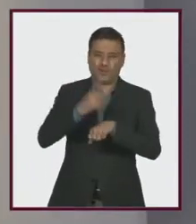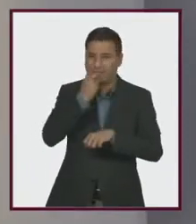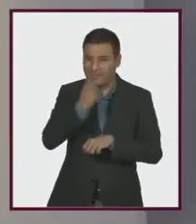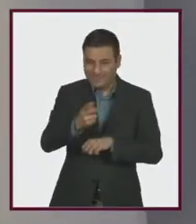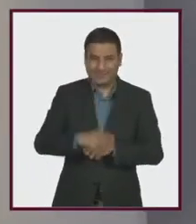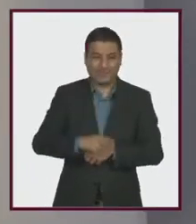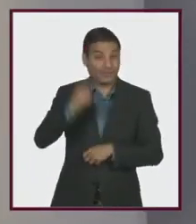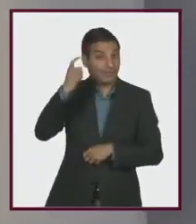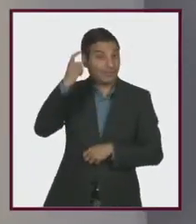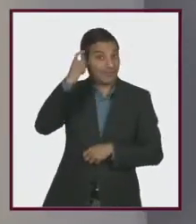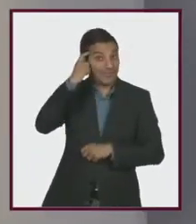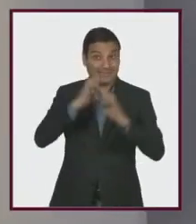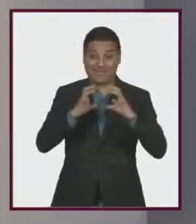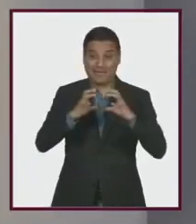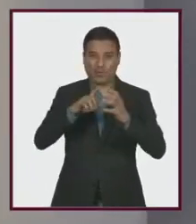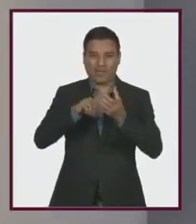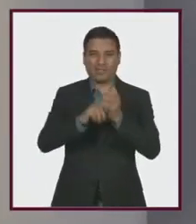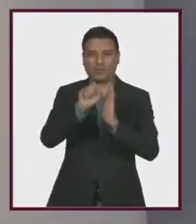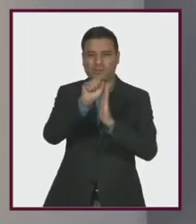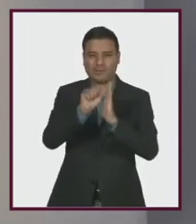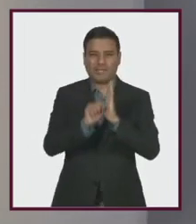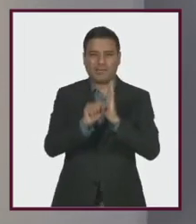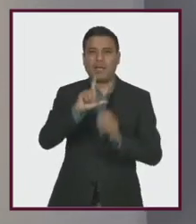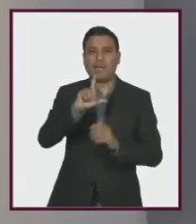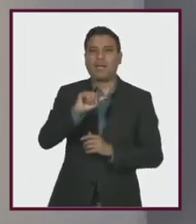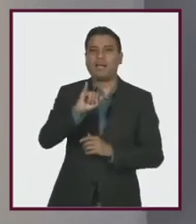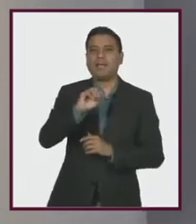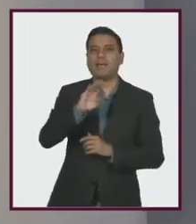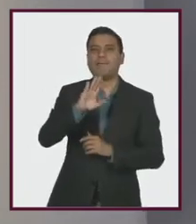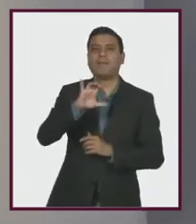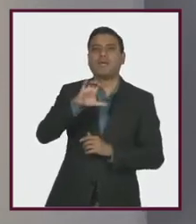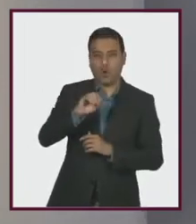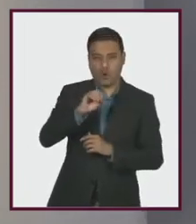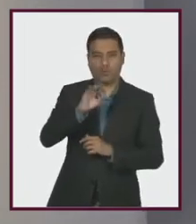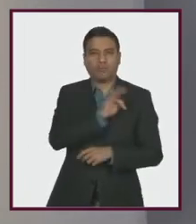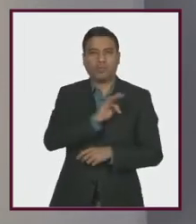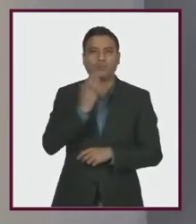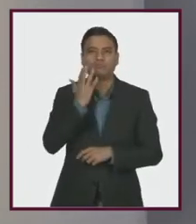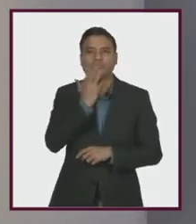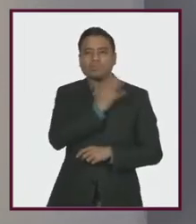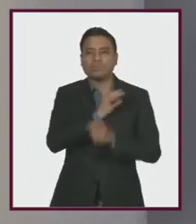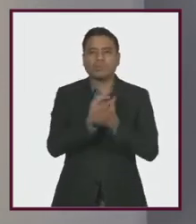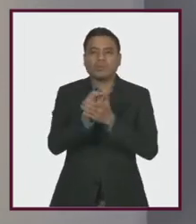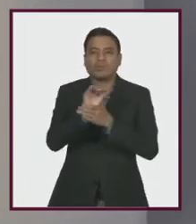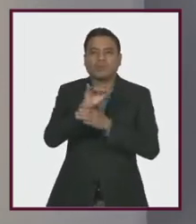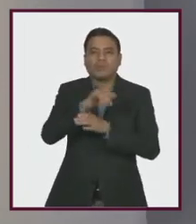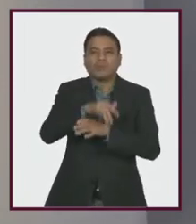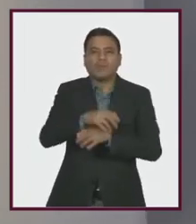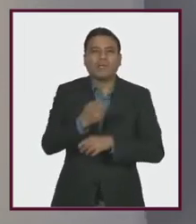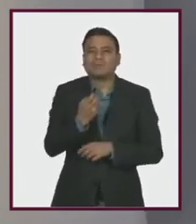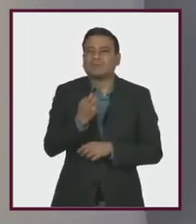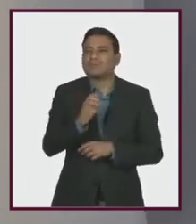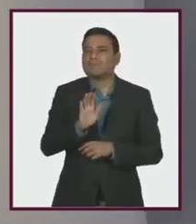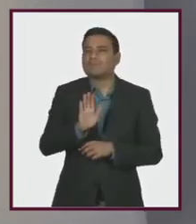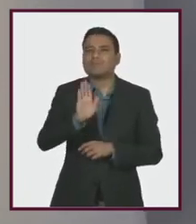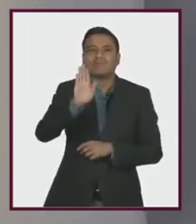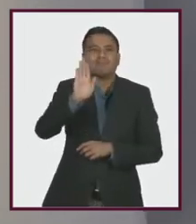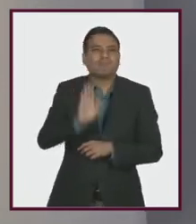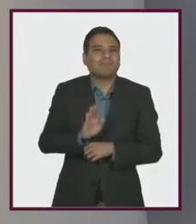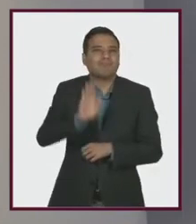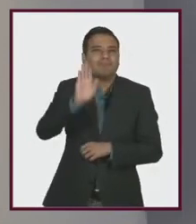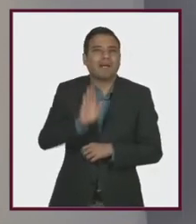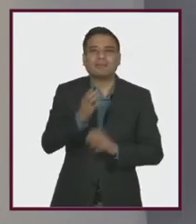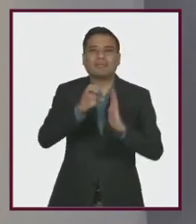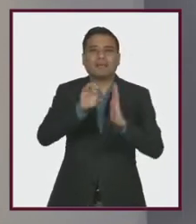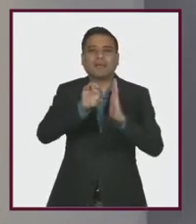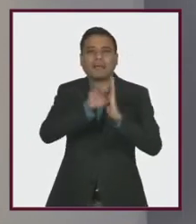nuestro cerebro que nos da esa sensación de placer. El consumo de sustancias se podría comparar con otras sensaciones placenteras naturales como sería